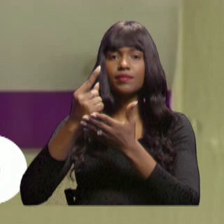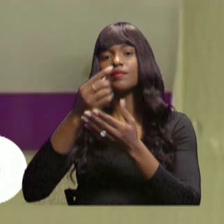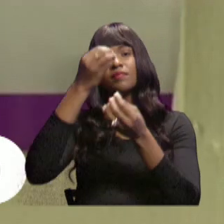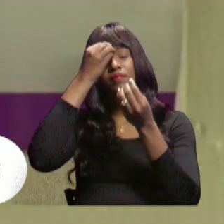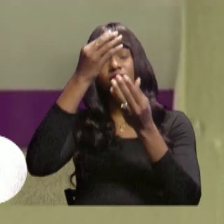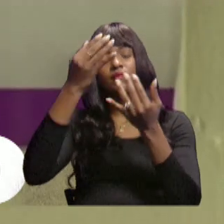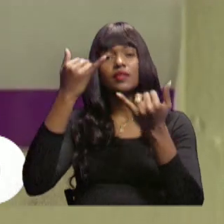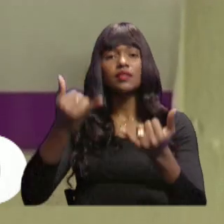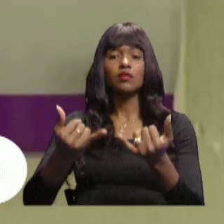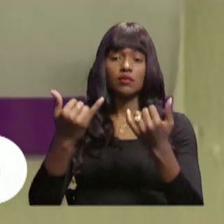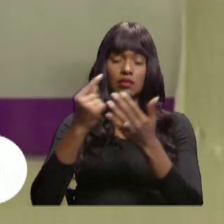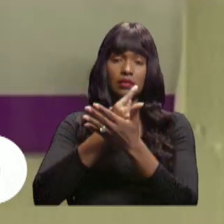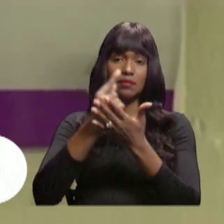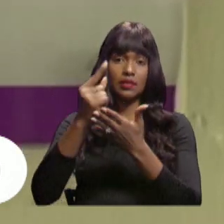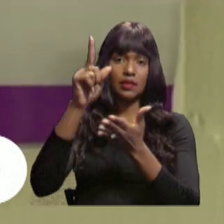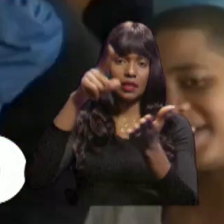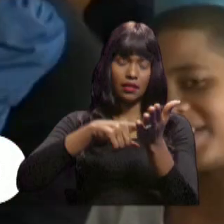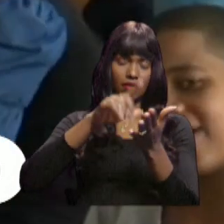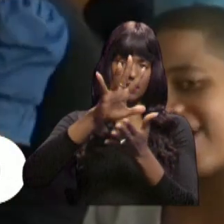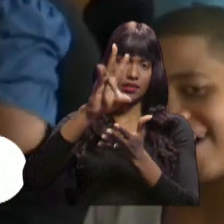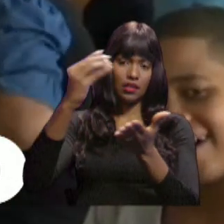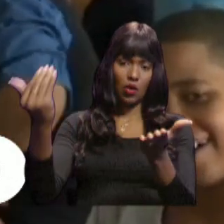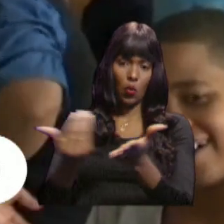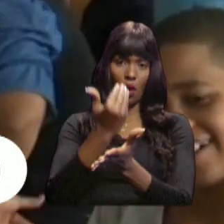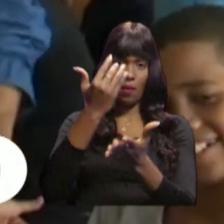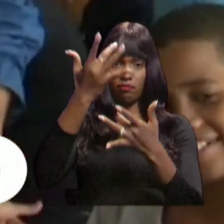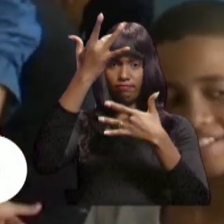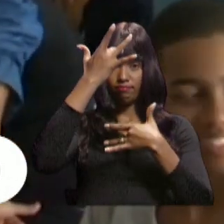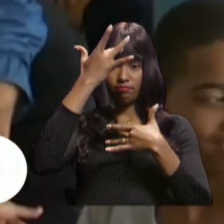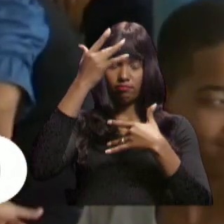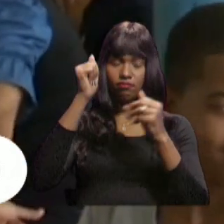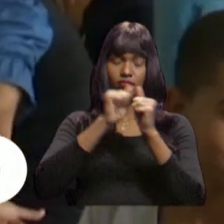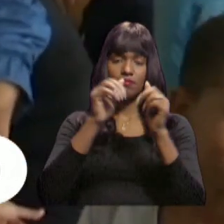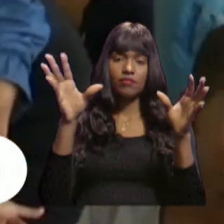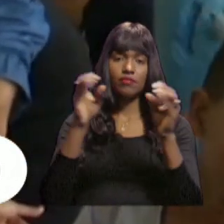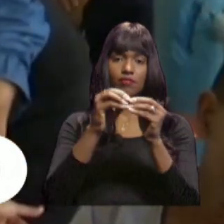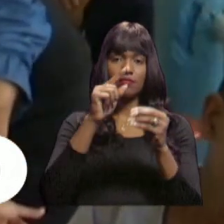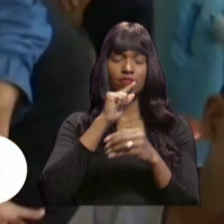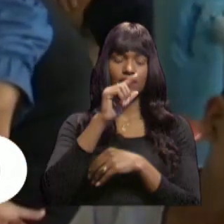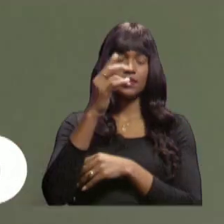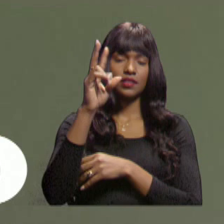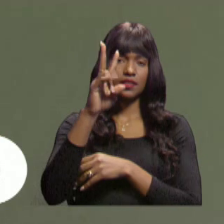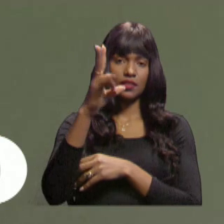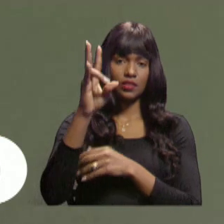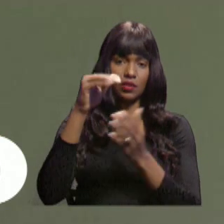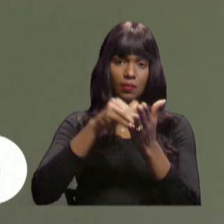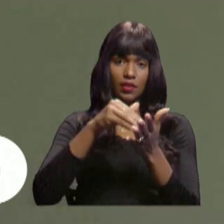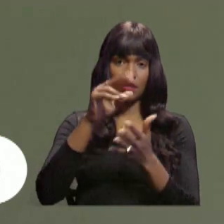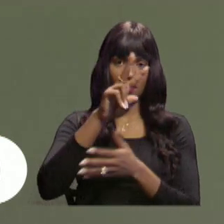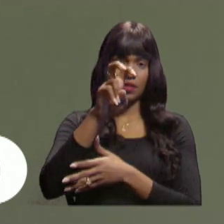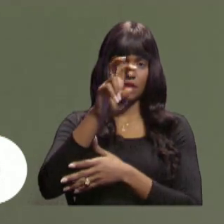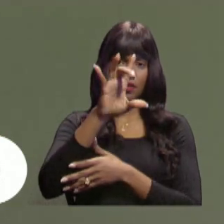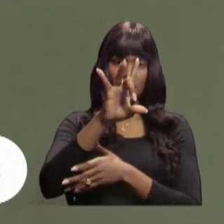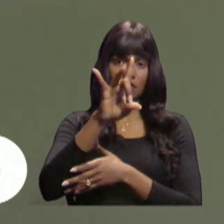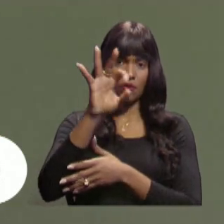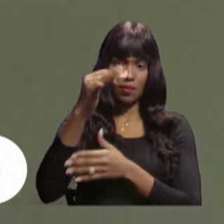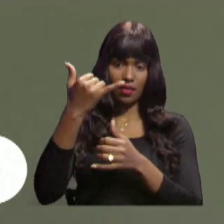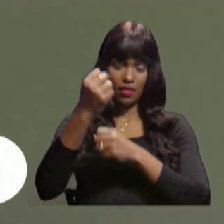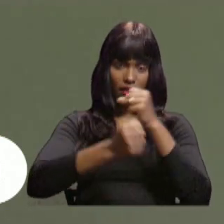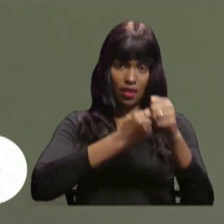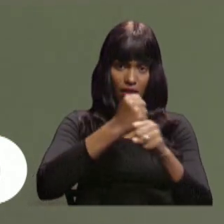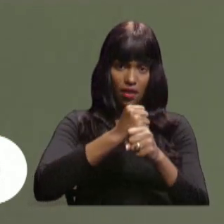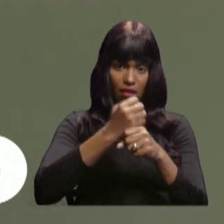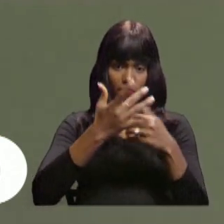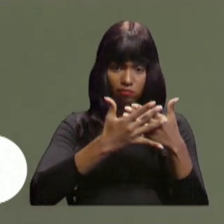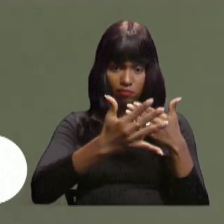reportando justo esta semana 1.057 nuevos casos sospechosos por un acumulado de 18.389 en lo que va de año, mientras que